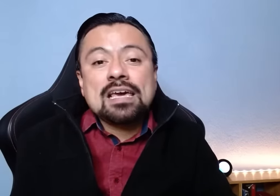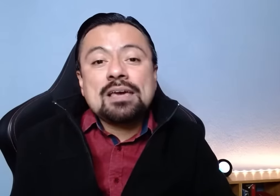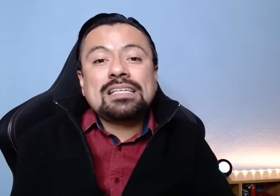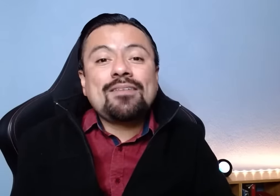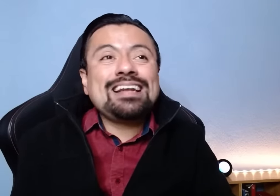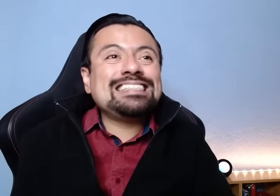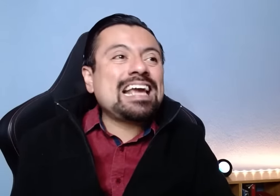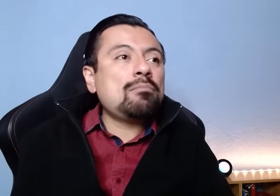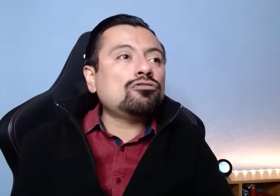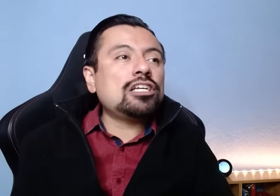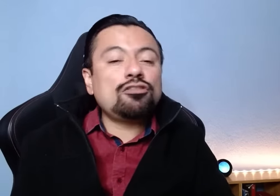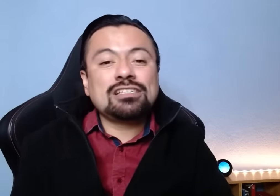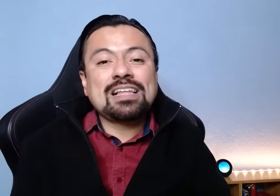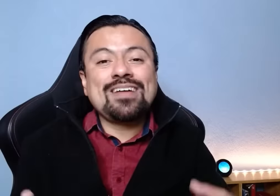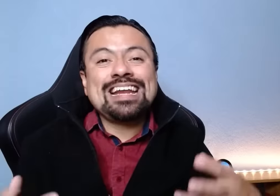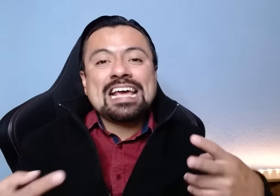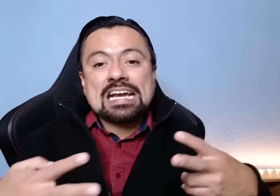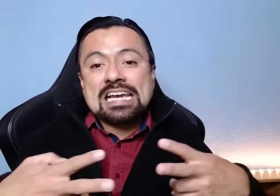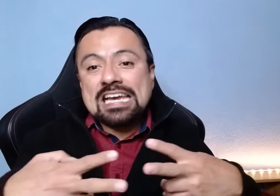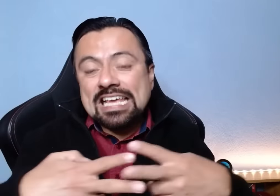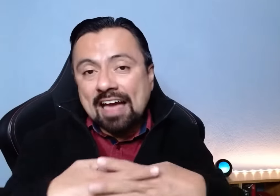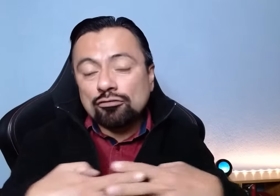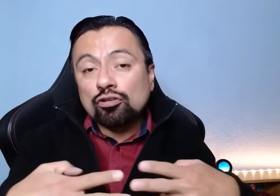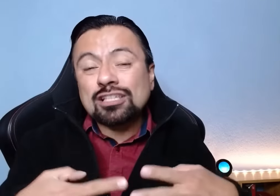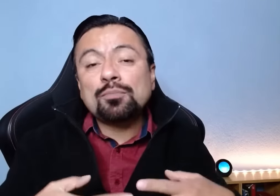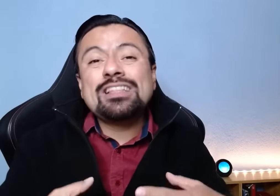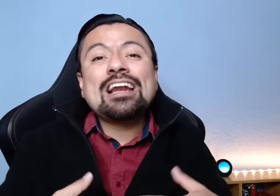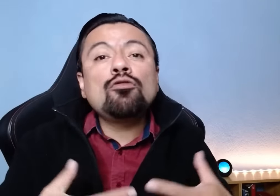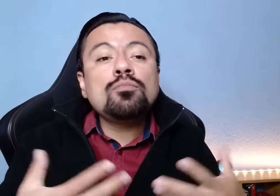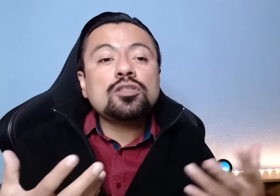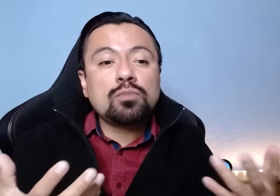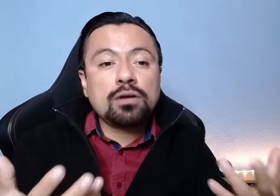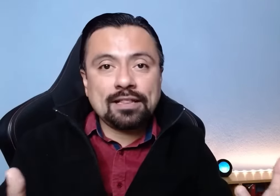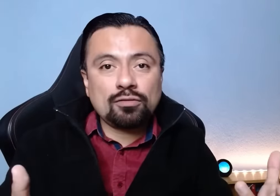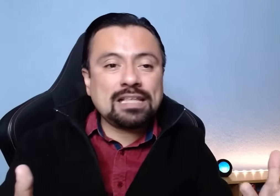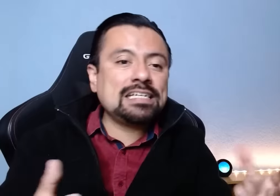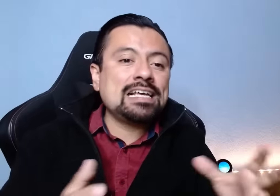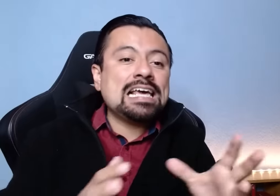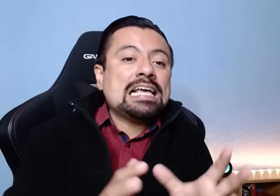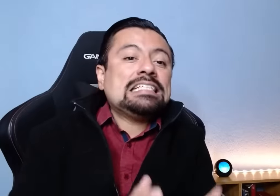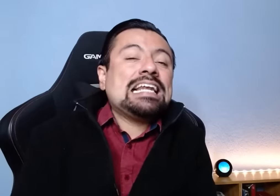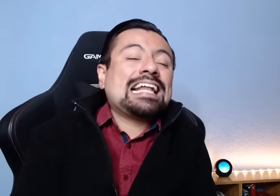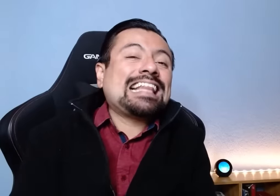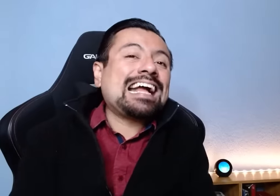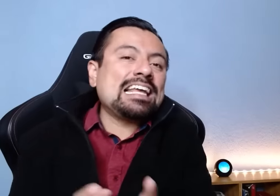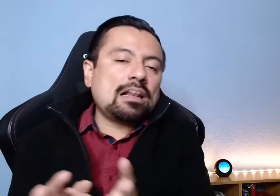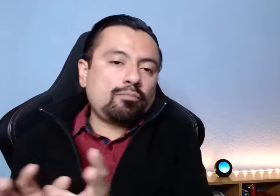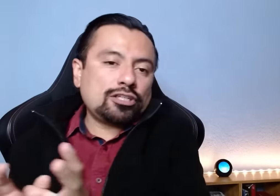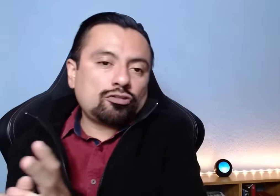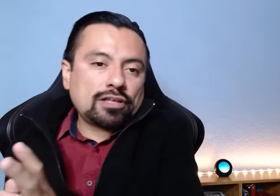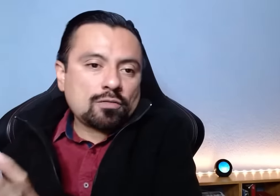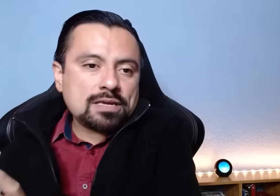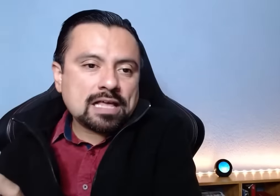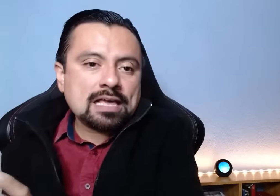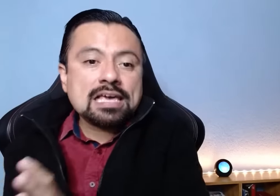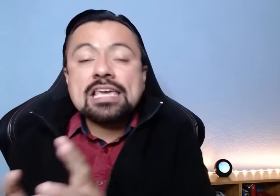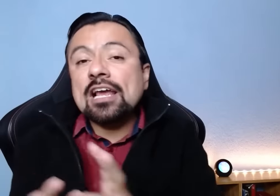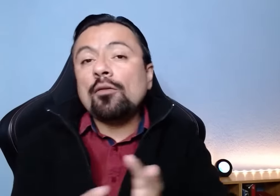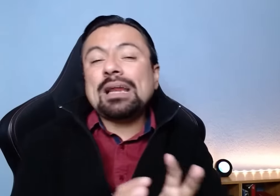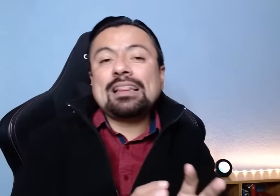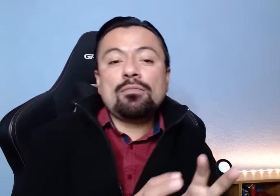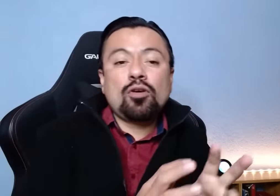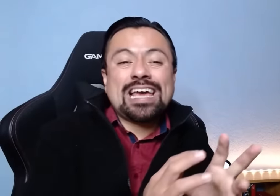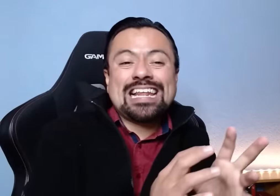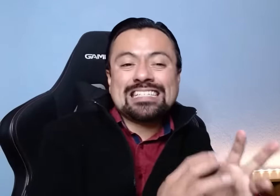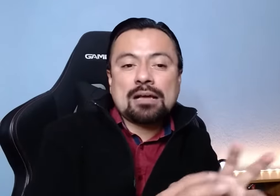autoridades investigaban si ambos hechos estaban ligados, correspondían a un mismo evento, es decir, si el ataque en el puesto de comida y